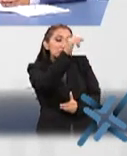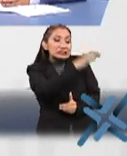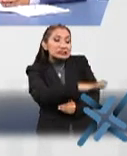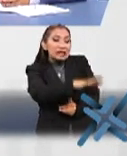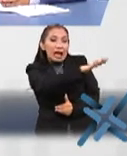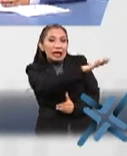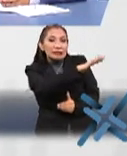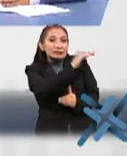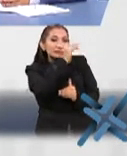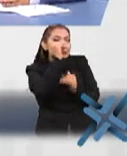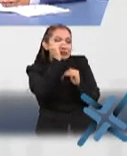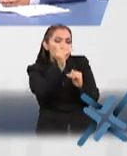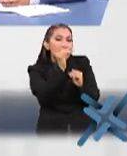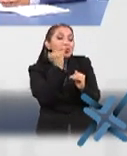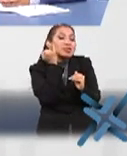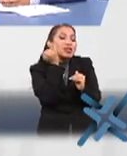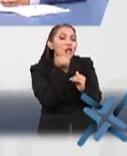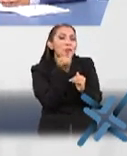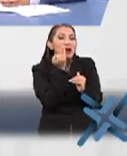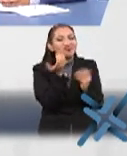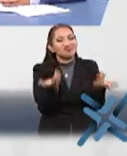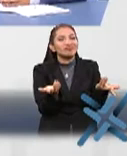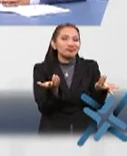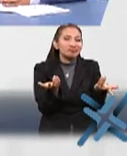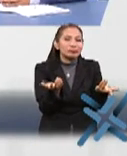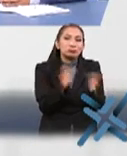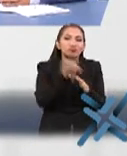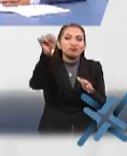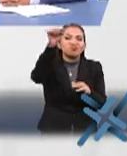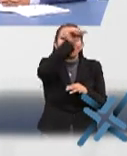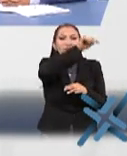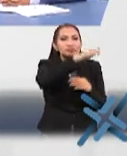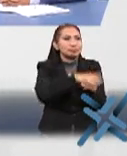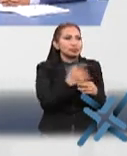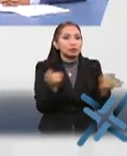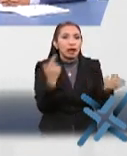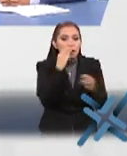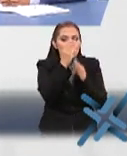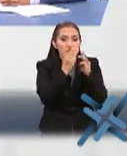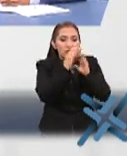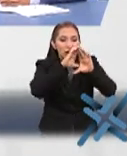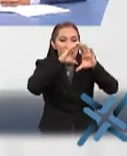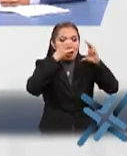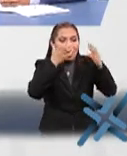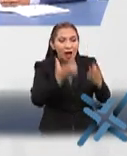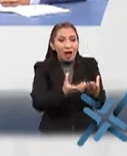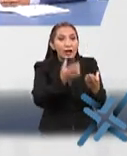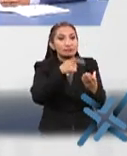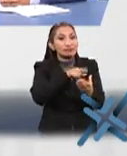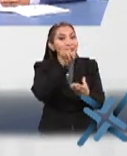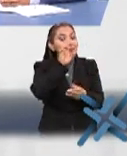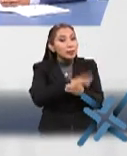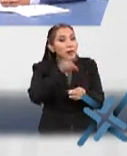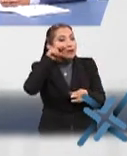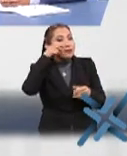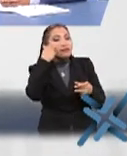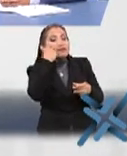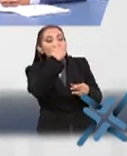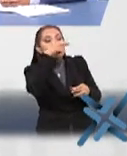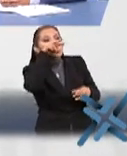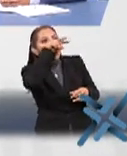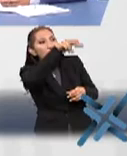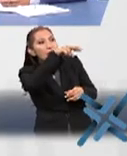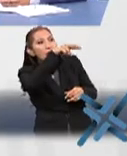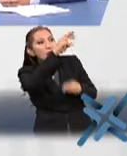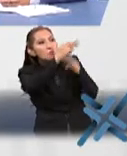de las limitaciones del idioma, en buena medida porque por lo global, primero que nada es visual, y lo